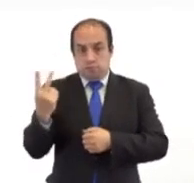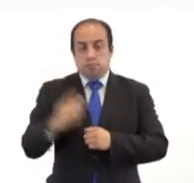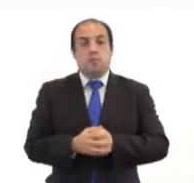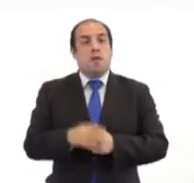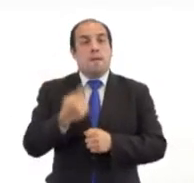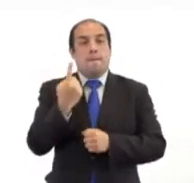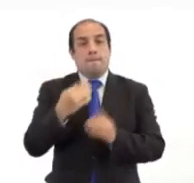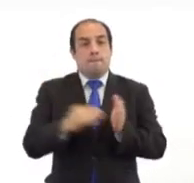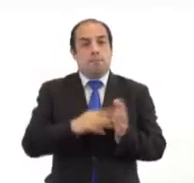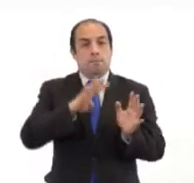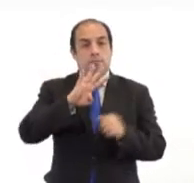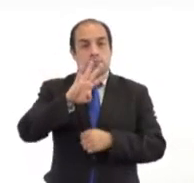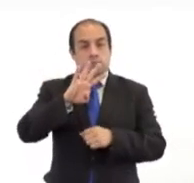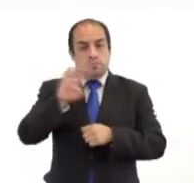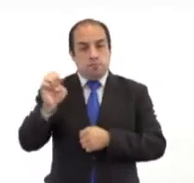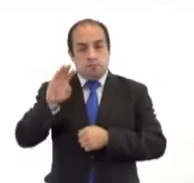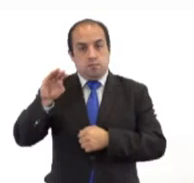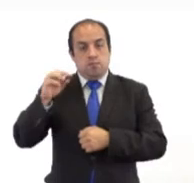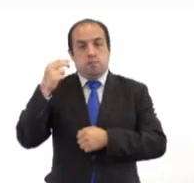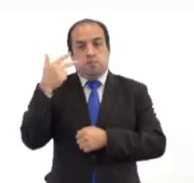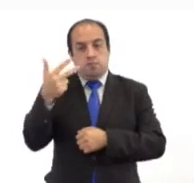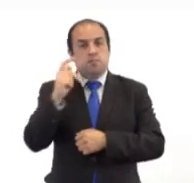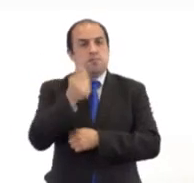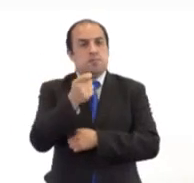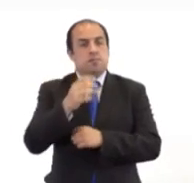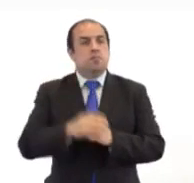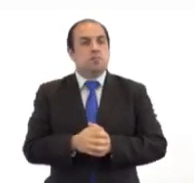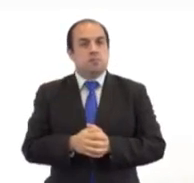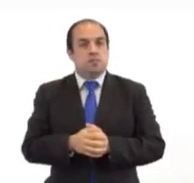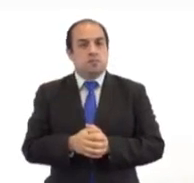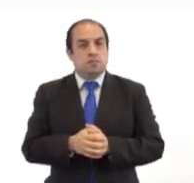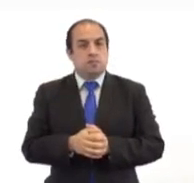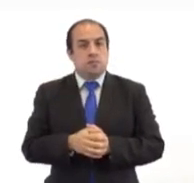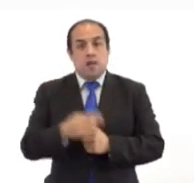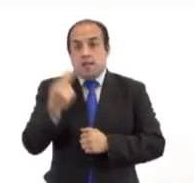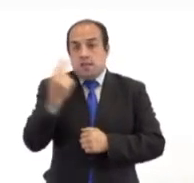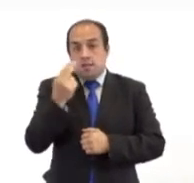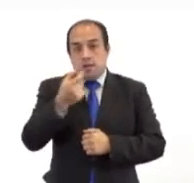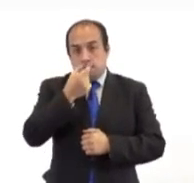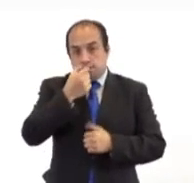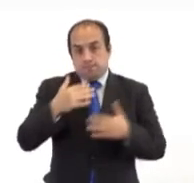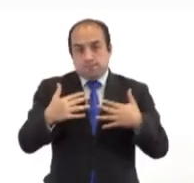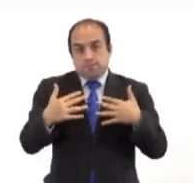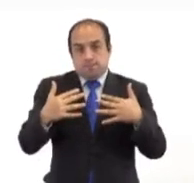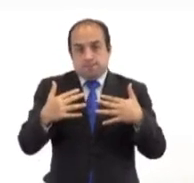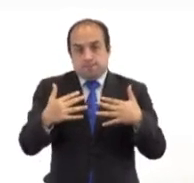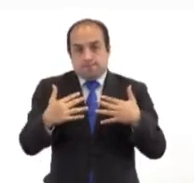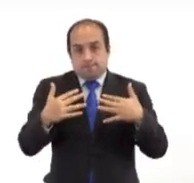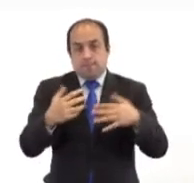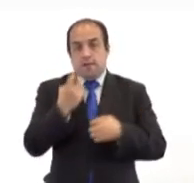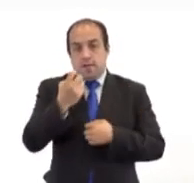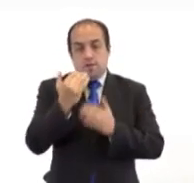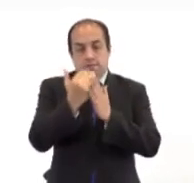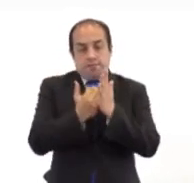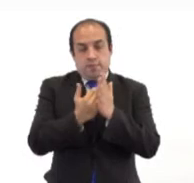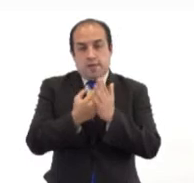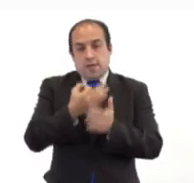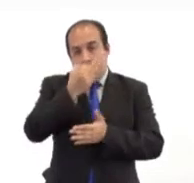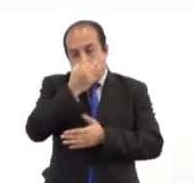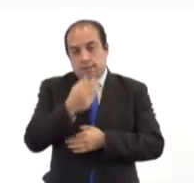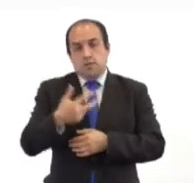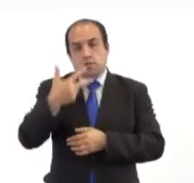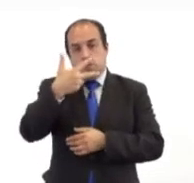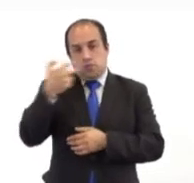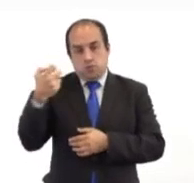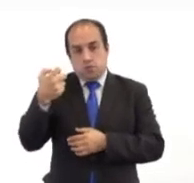cuales 1,498 estaban con la necesidad de un ventilador mecánico. Esta es una reducción de prácticamente 800